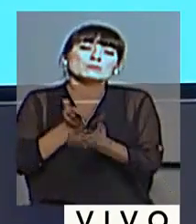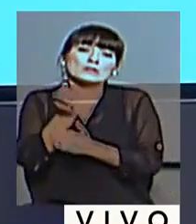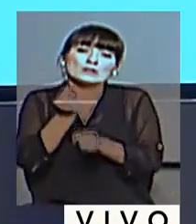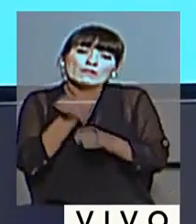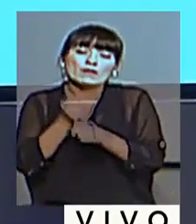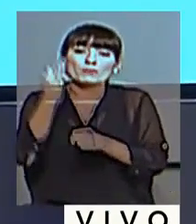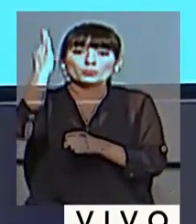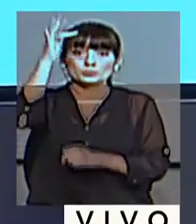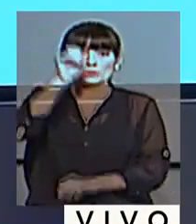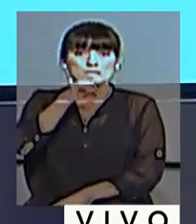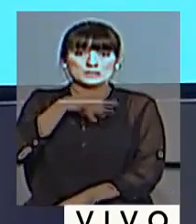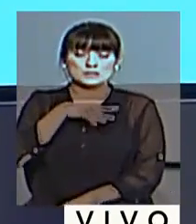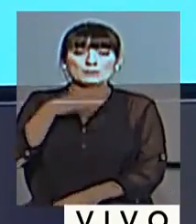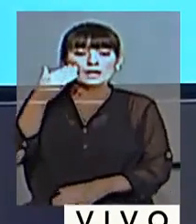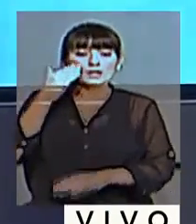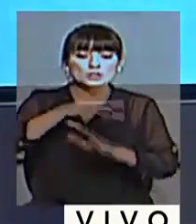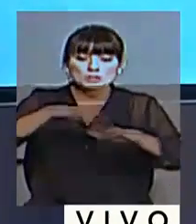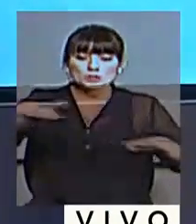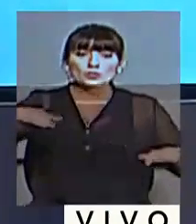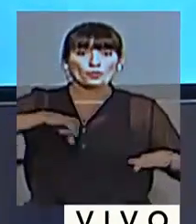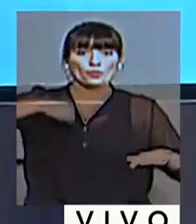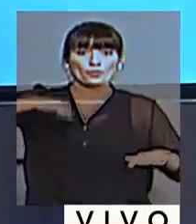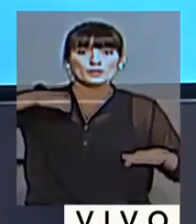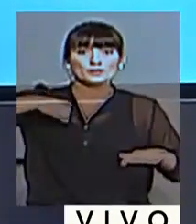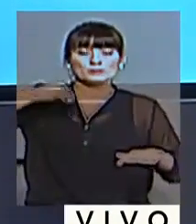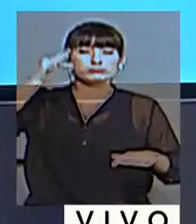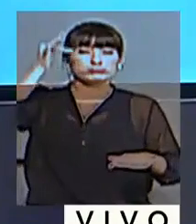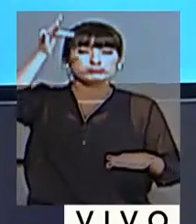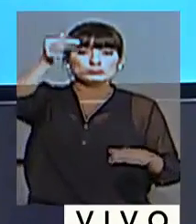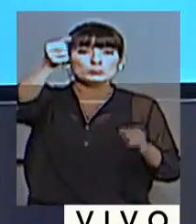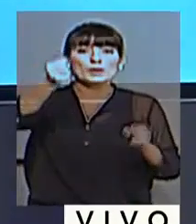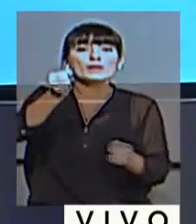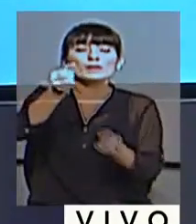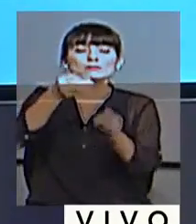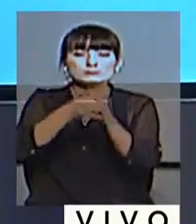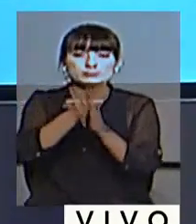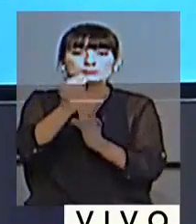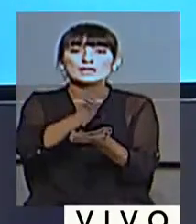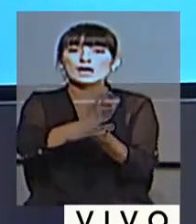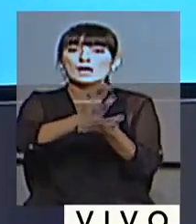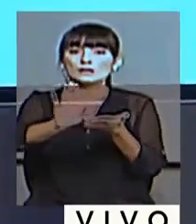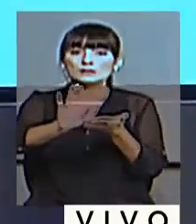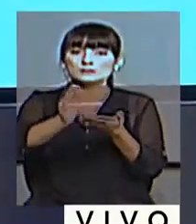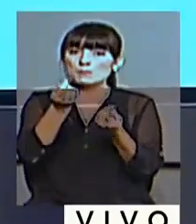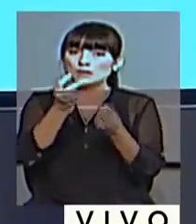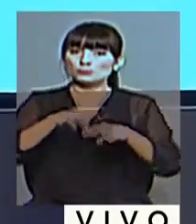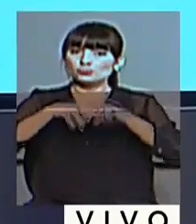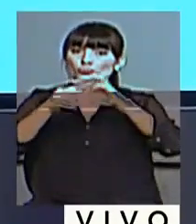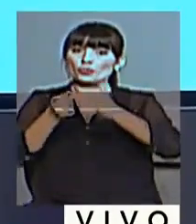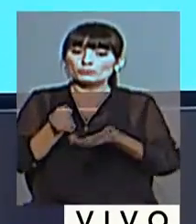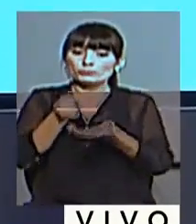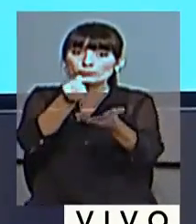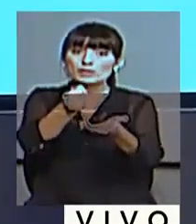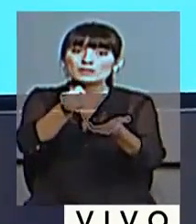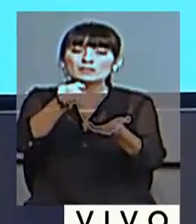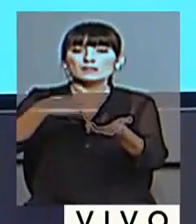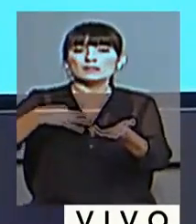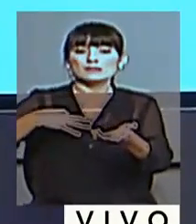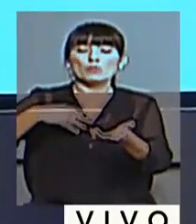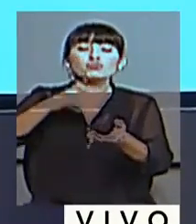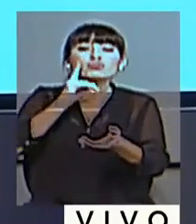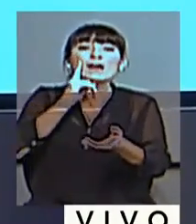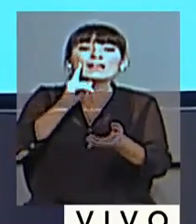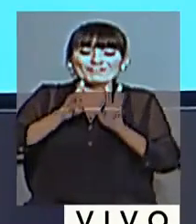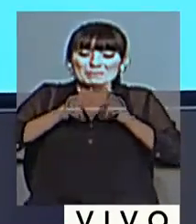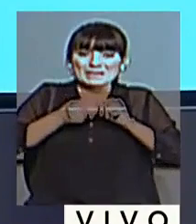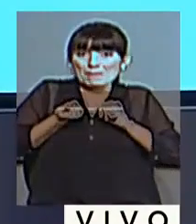Chile los niños y los jóvenes puedan acceder a la gratuidad, no los recursos que ellos dependan, no dependa su futuro